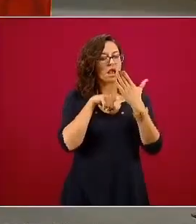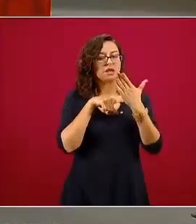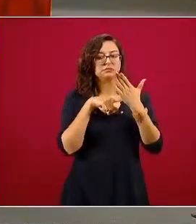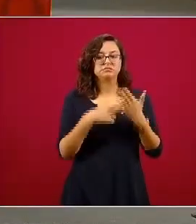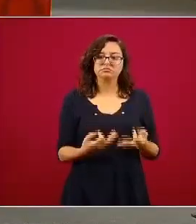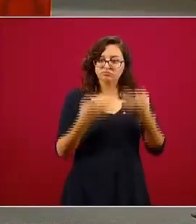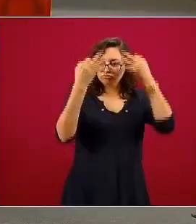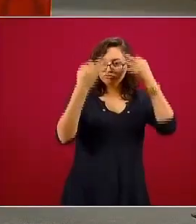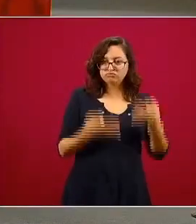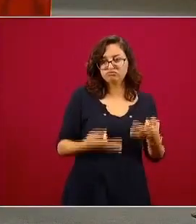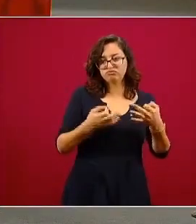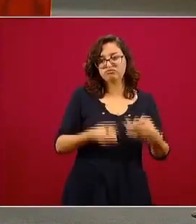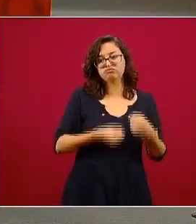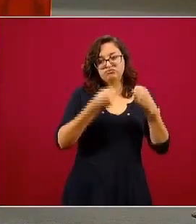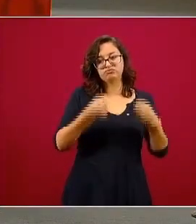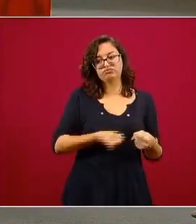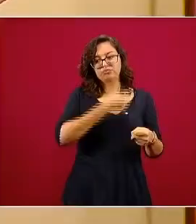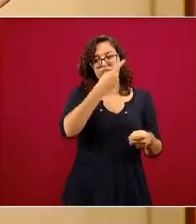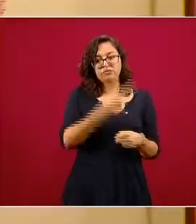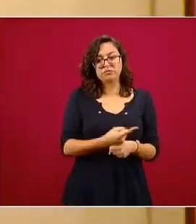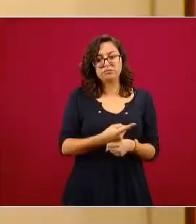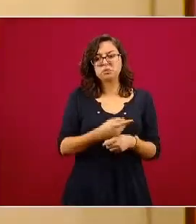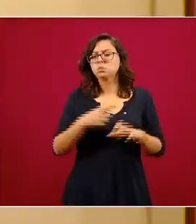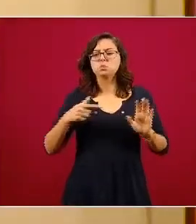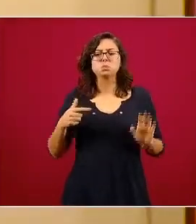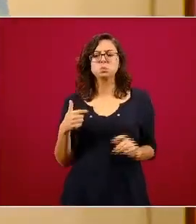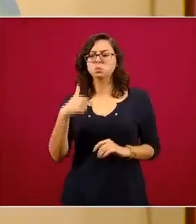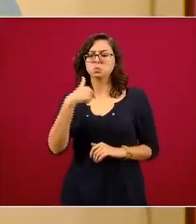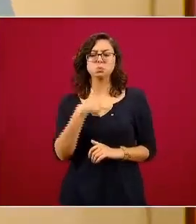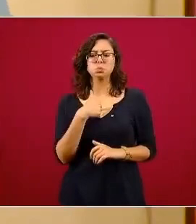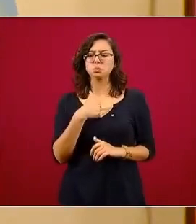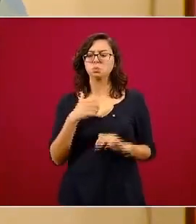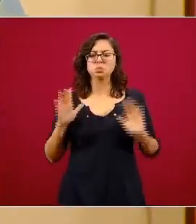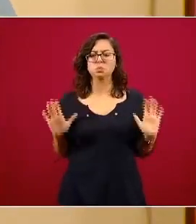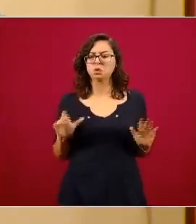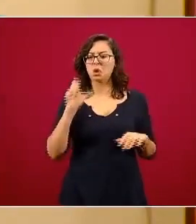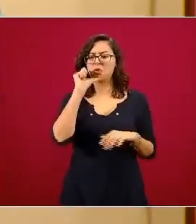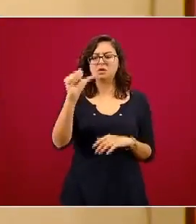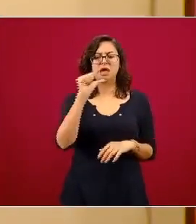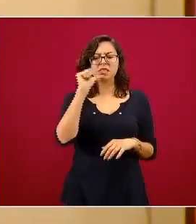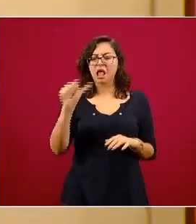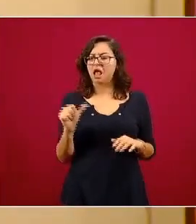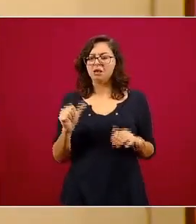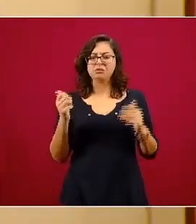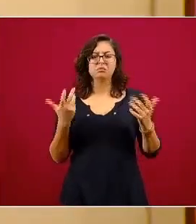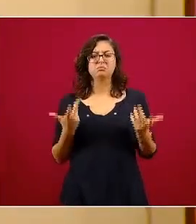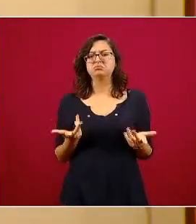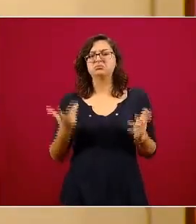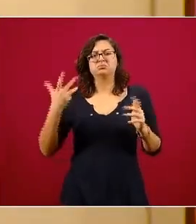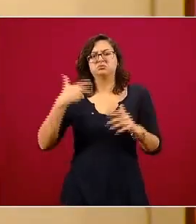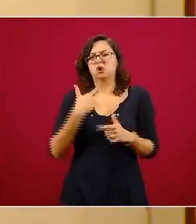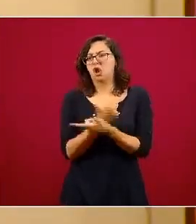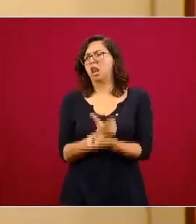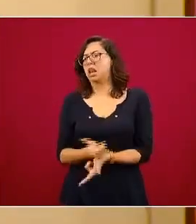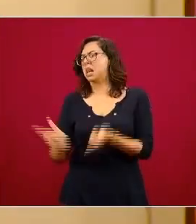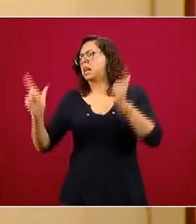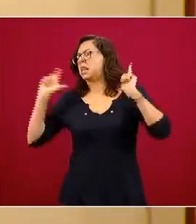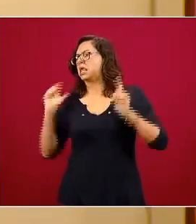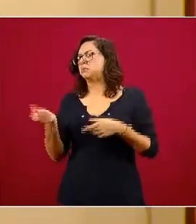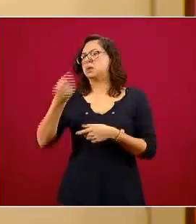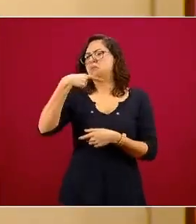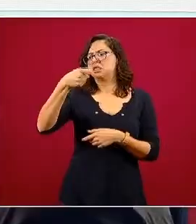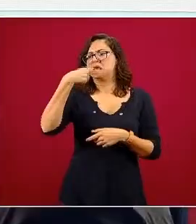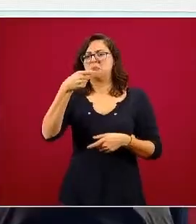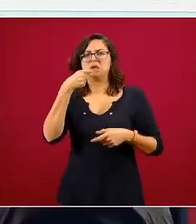muy importante. Si yo no hago esto y empiezo a hacer intervenciones azarosas y no los divido